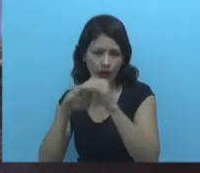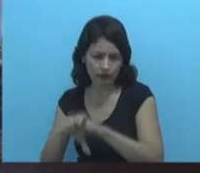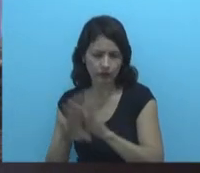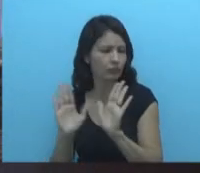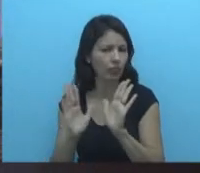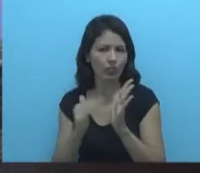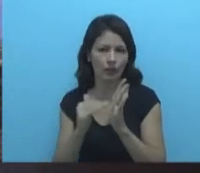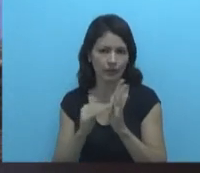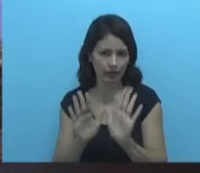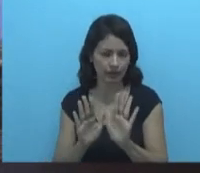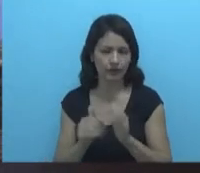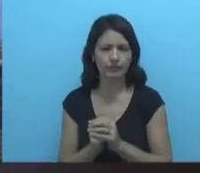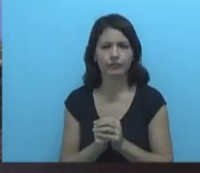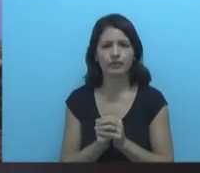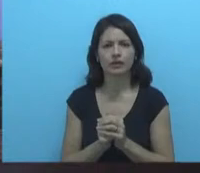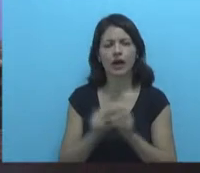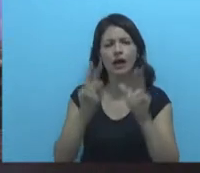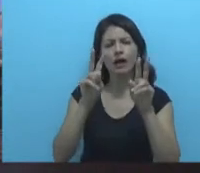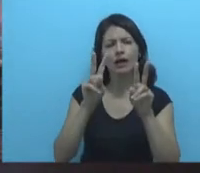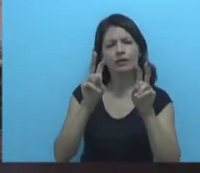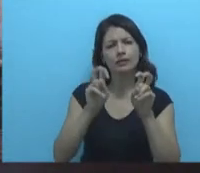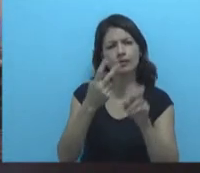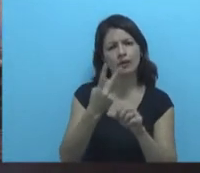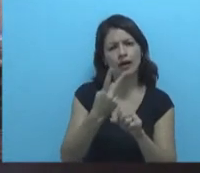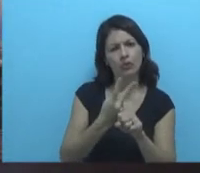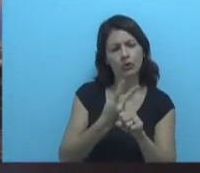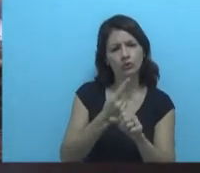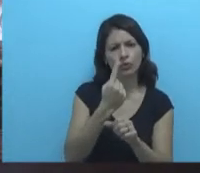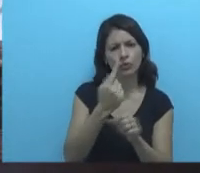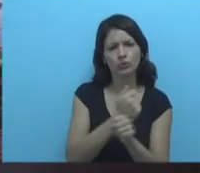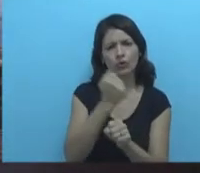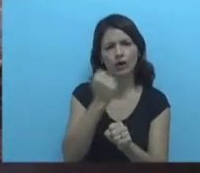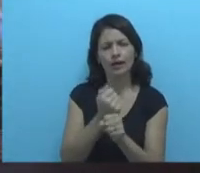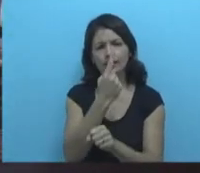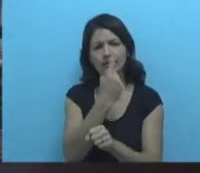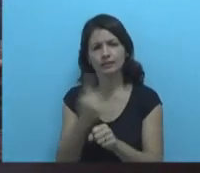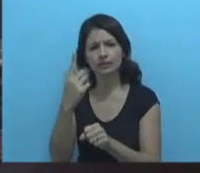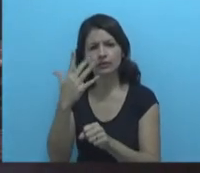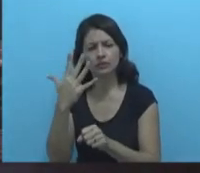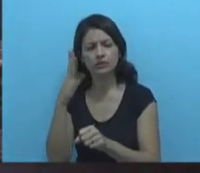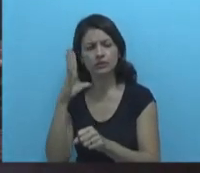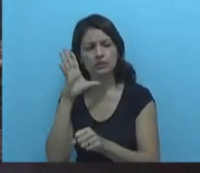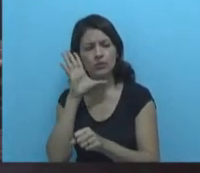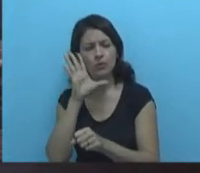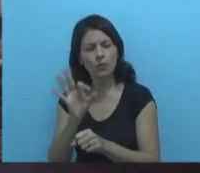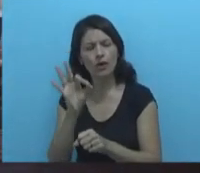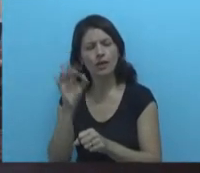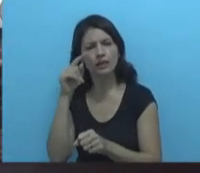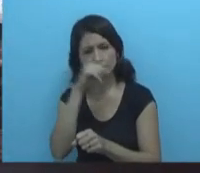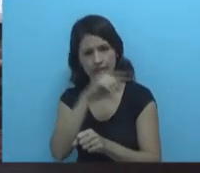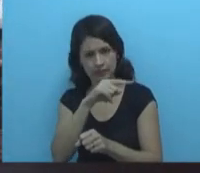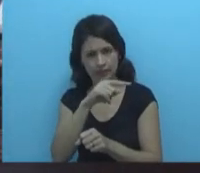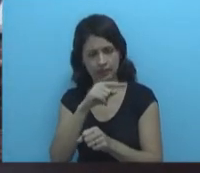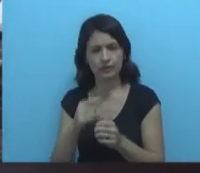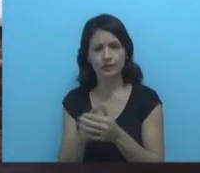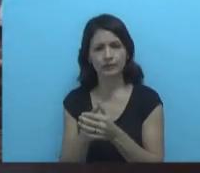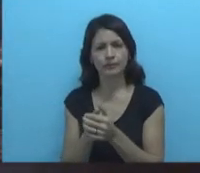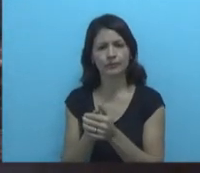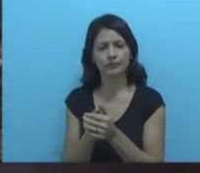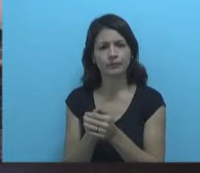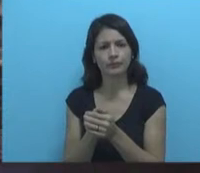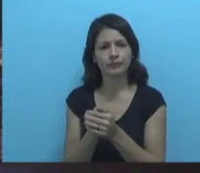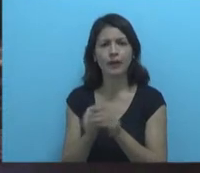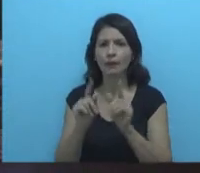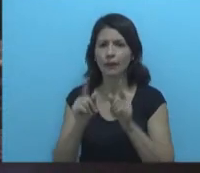ordinario 139, del 1 al 157. A sus destinos.